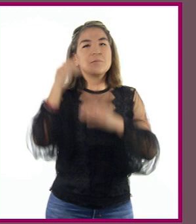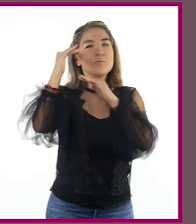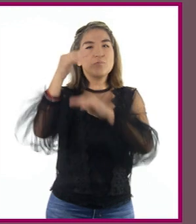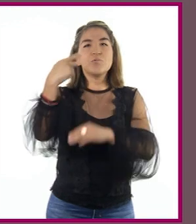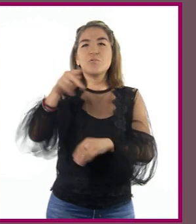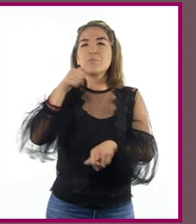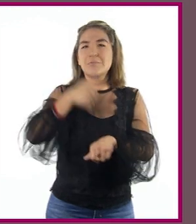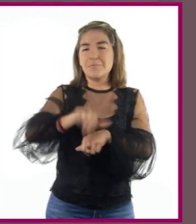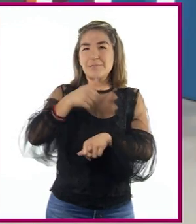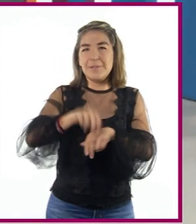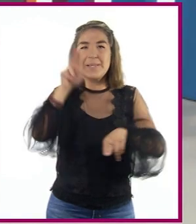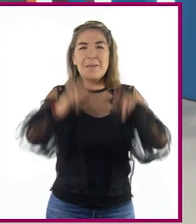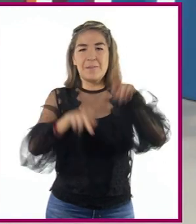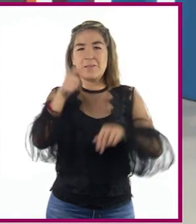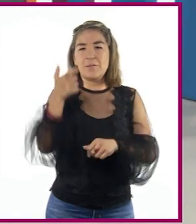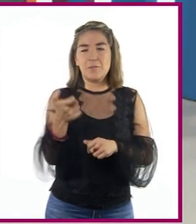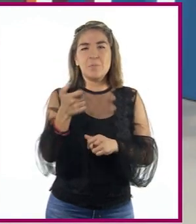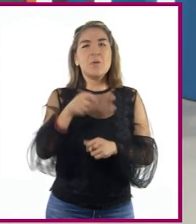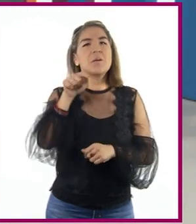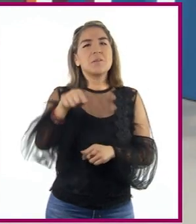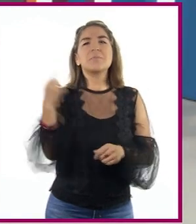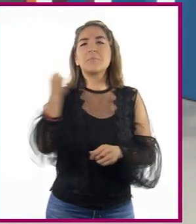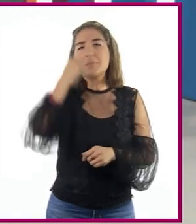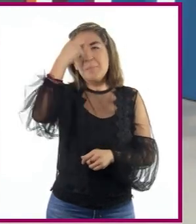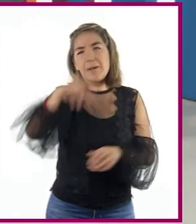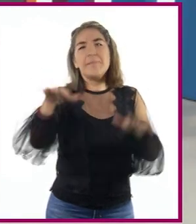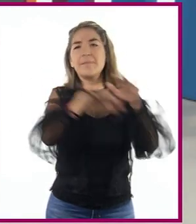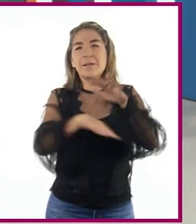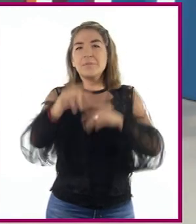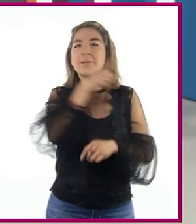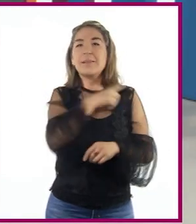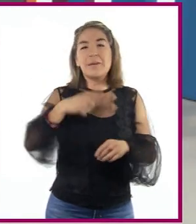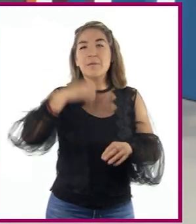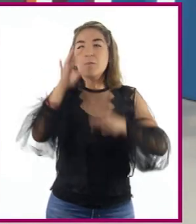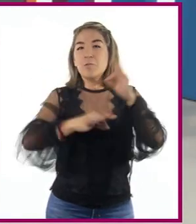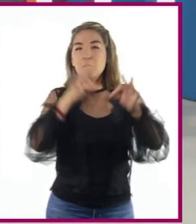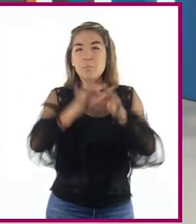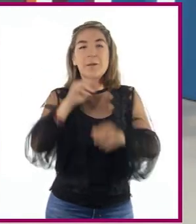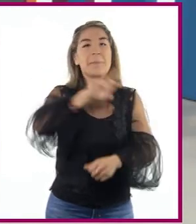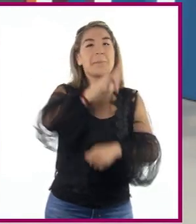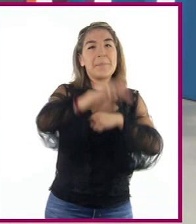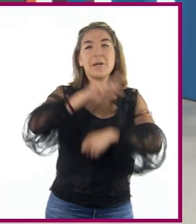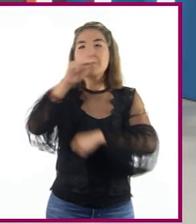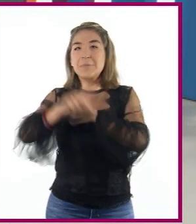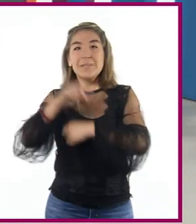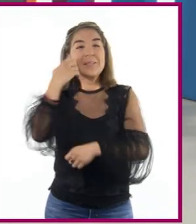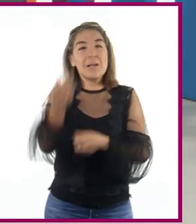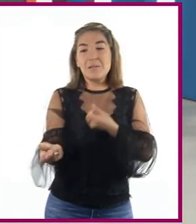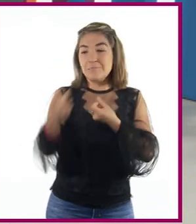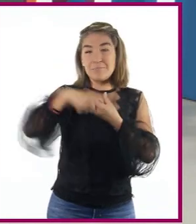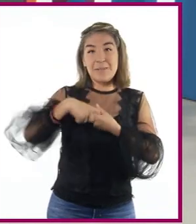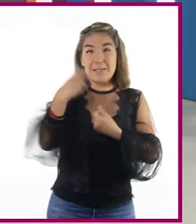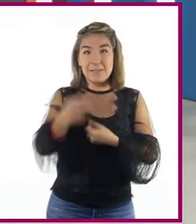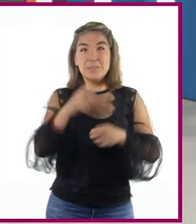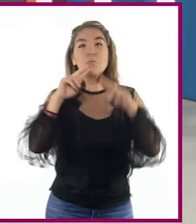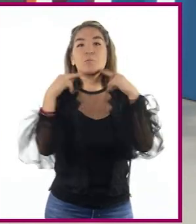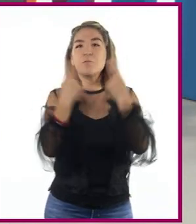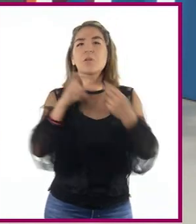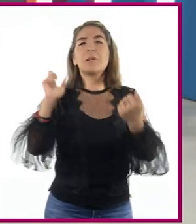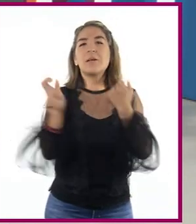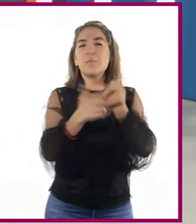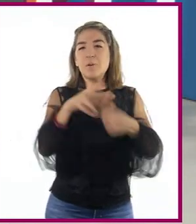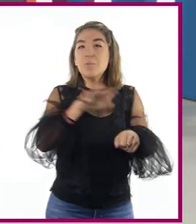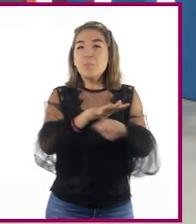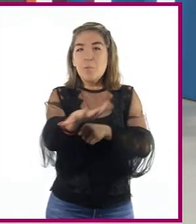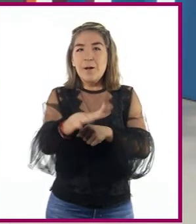parámetros económicos. Los requisitos básicos que deben cumplir los países que se quieran incorporar a la Unión Europea